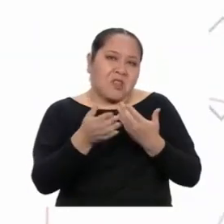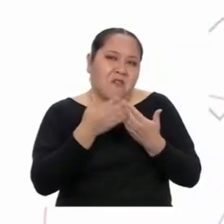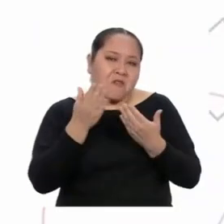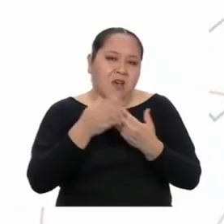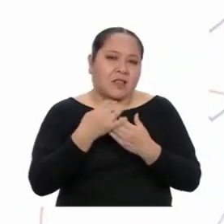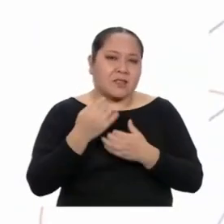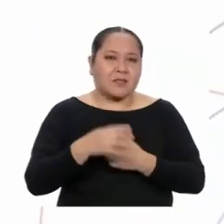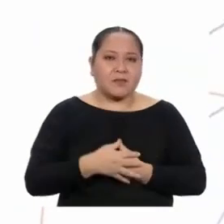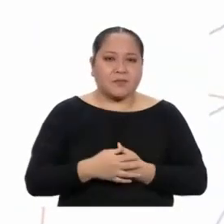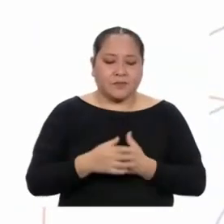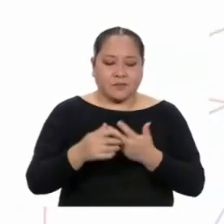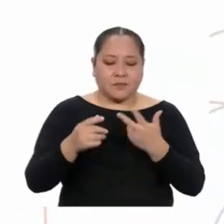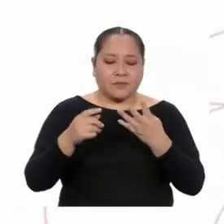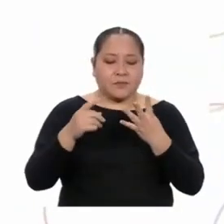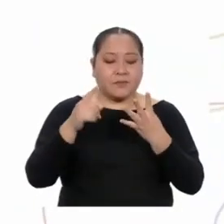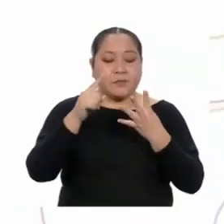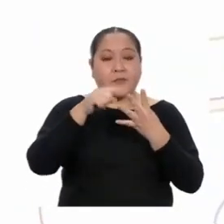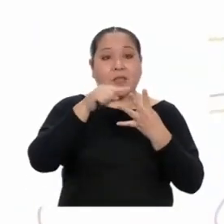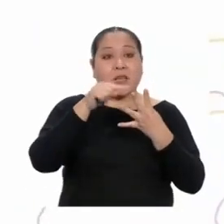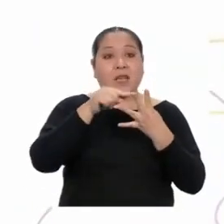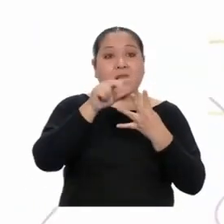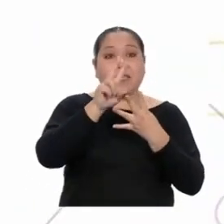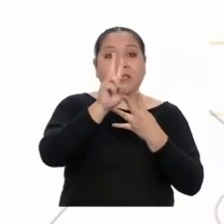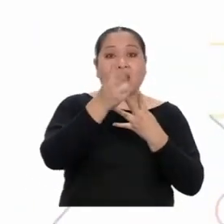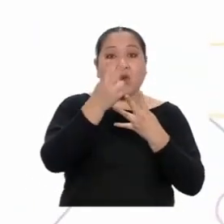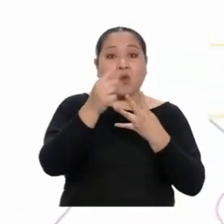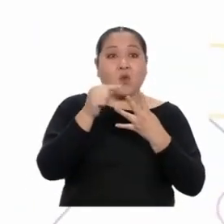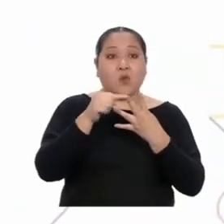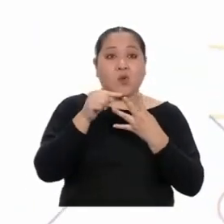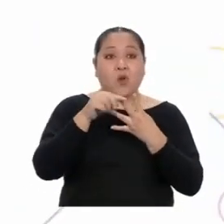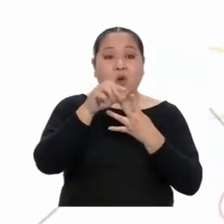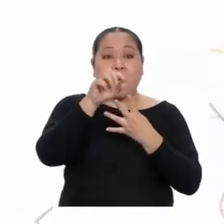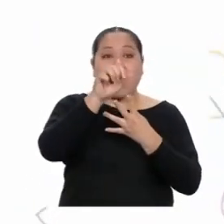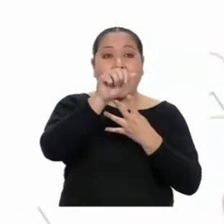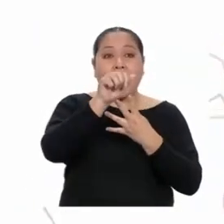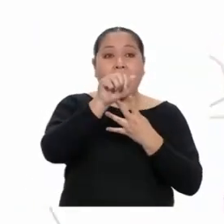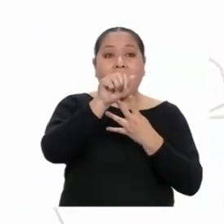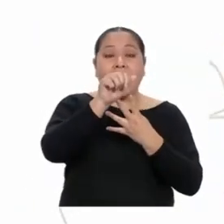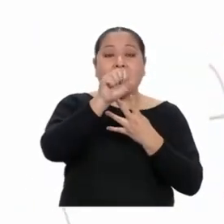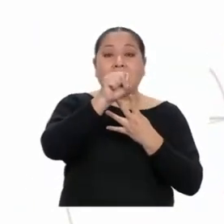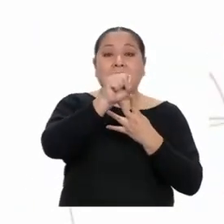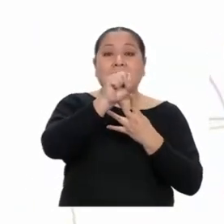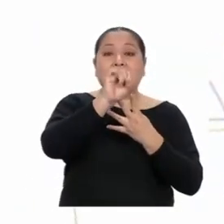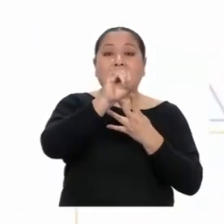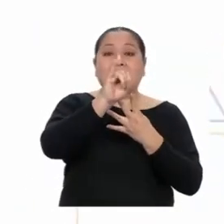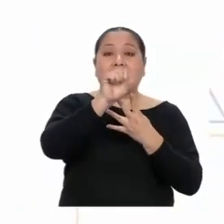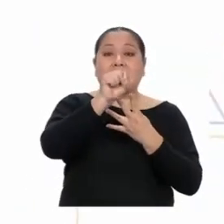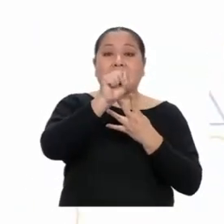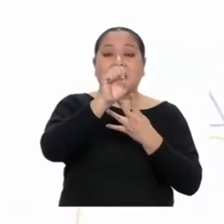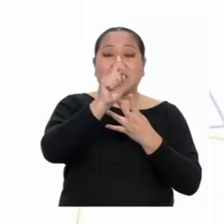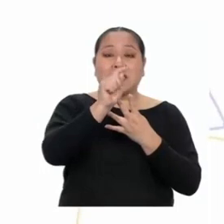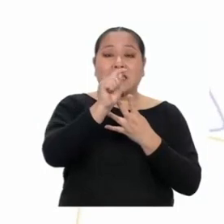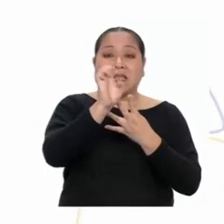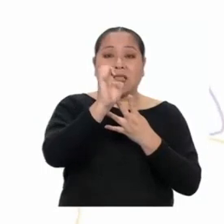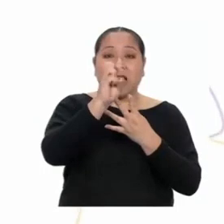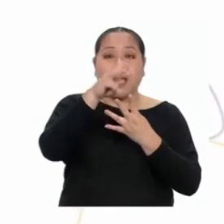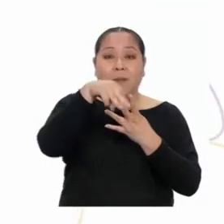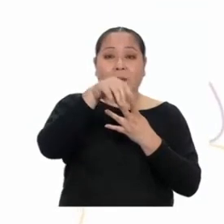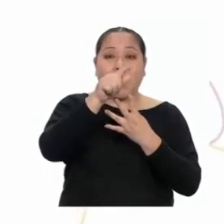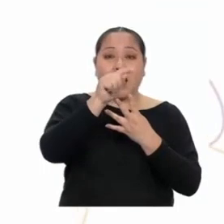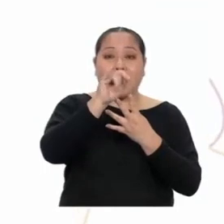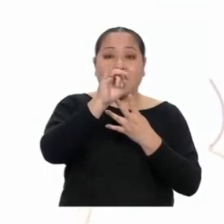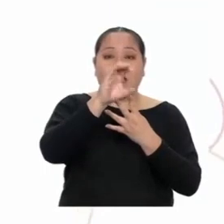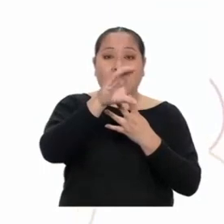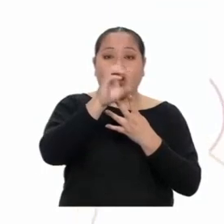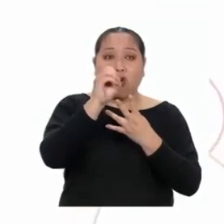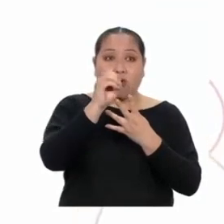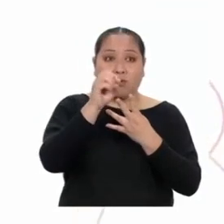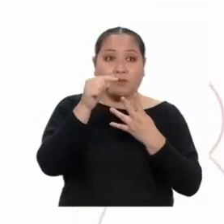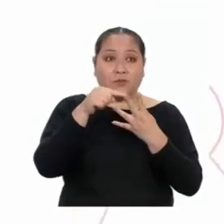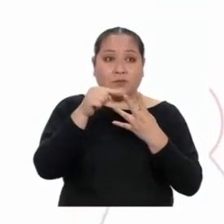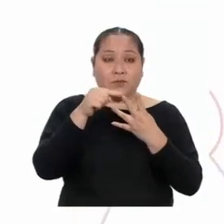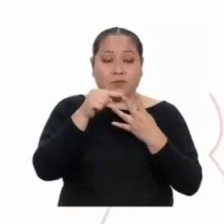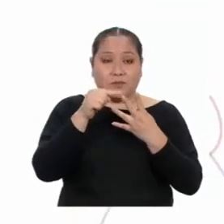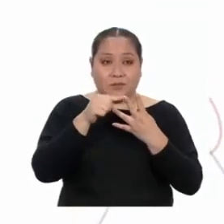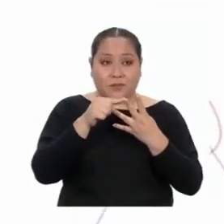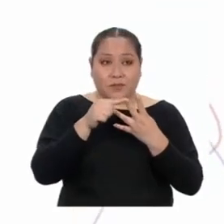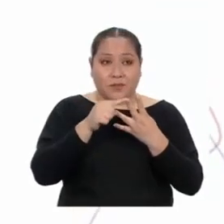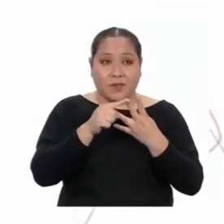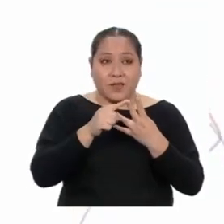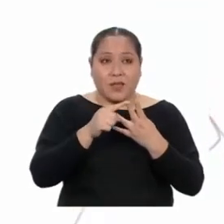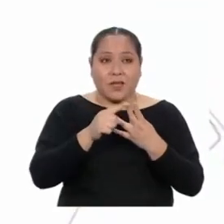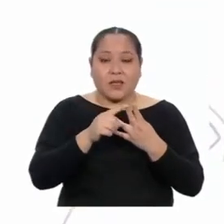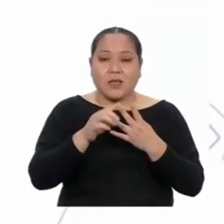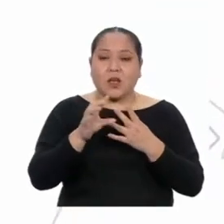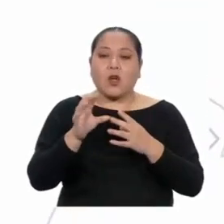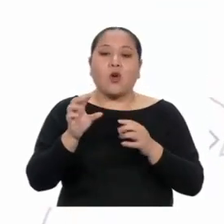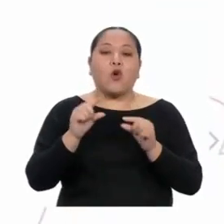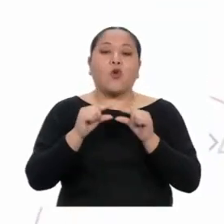El segundo tipo de muestreo es el aleatorio sistemático. Este método se enfoca en armar grupos de igual